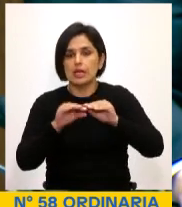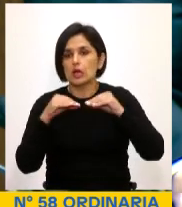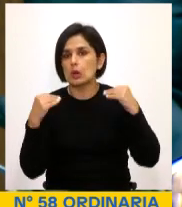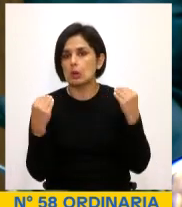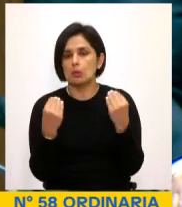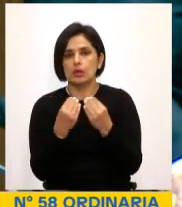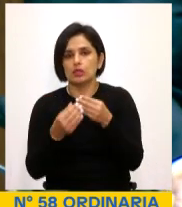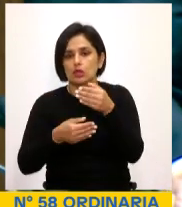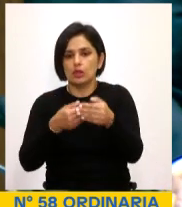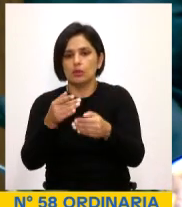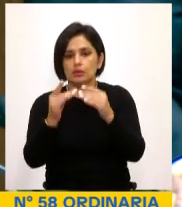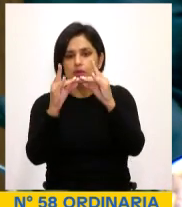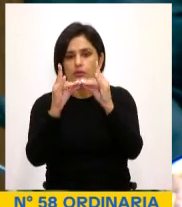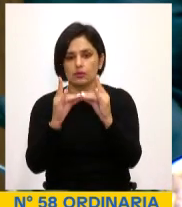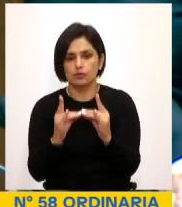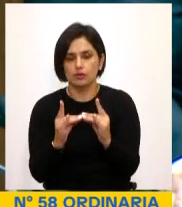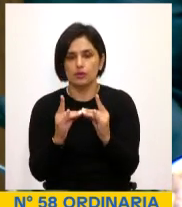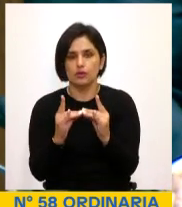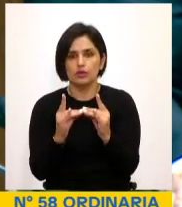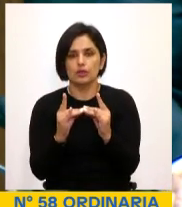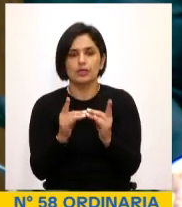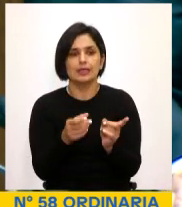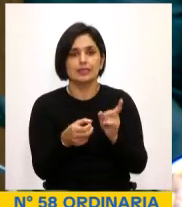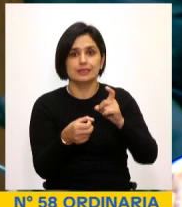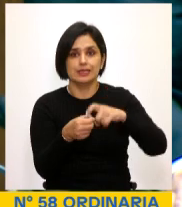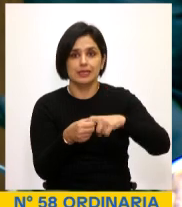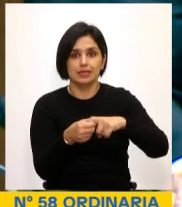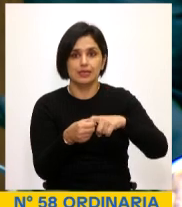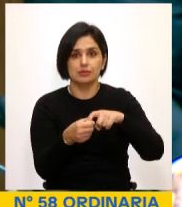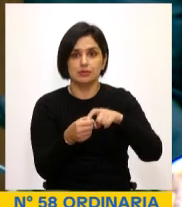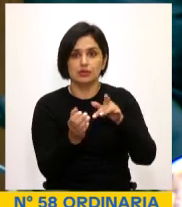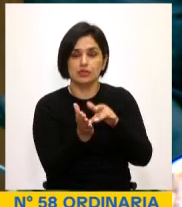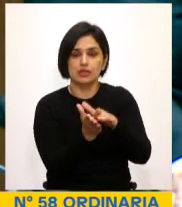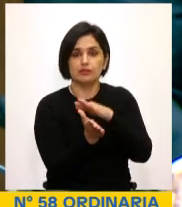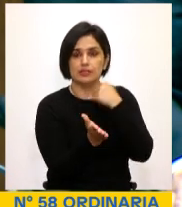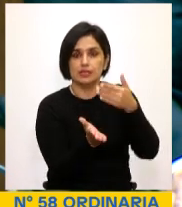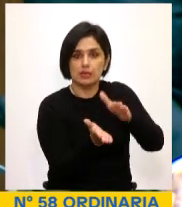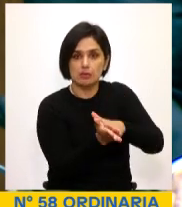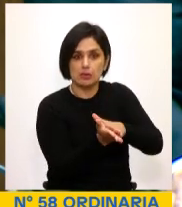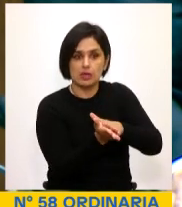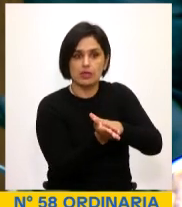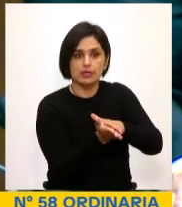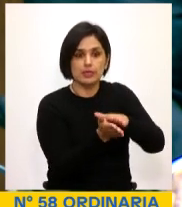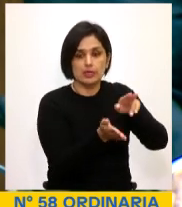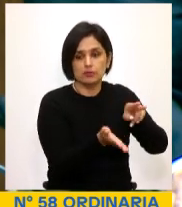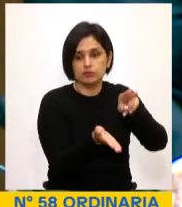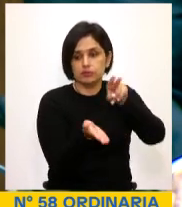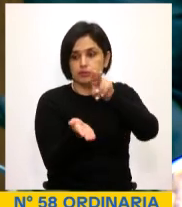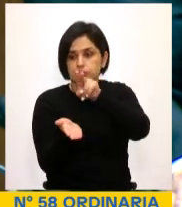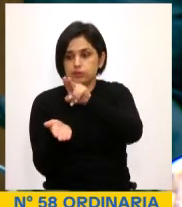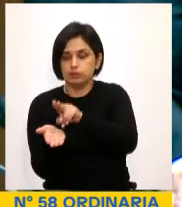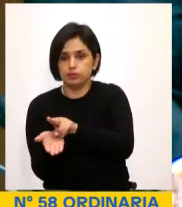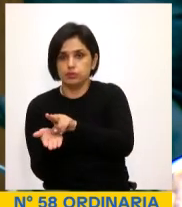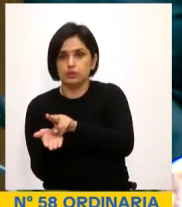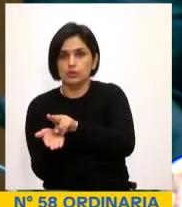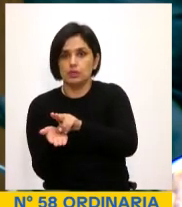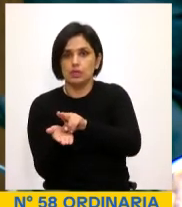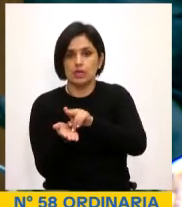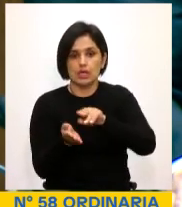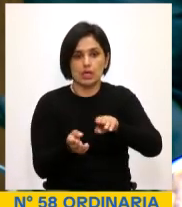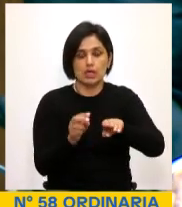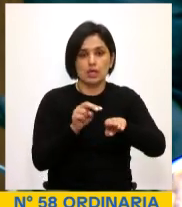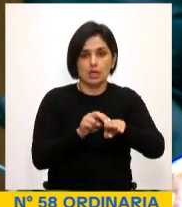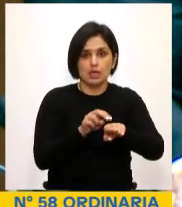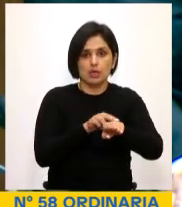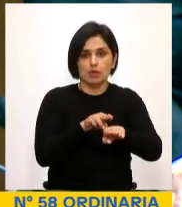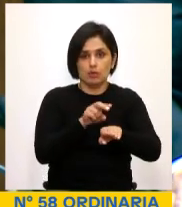funerario que que contempla la inscripción de la defunción el traslado del fallecido el lugar al deceso o desde el servicio médico legal hasta